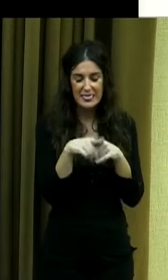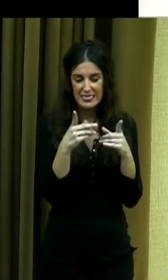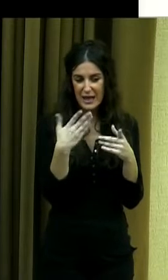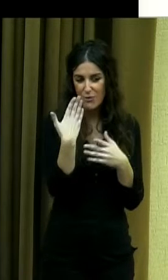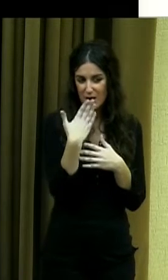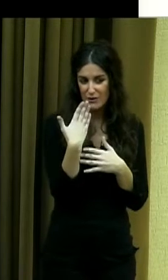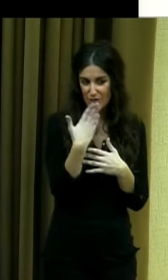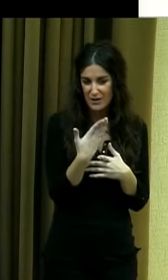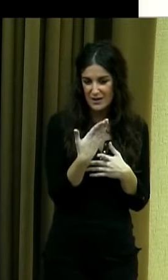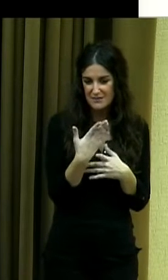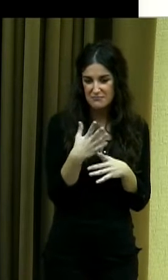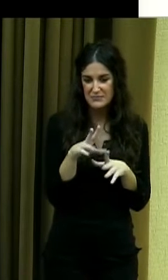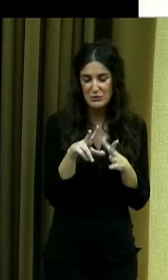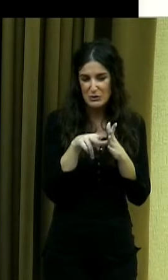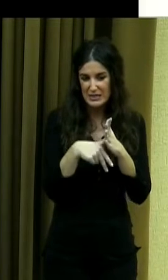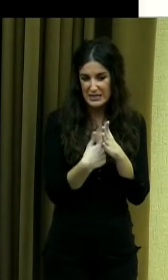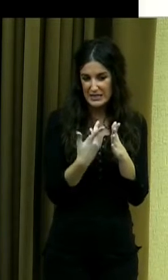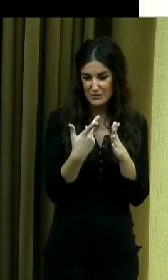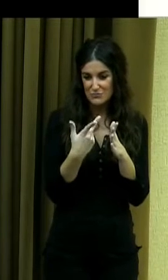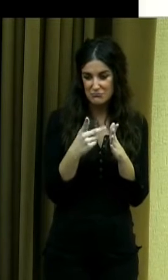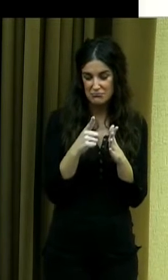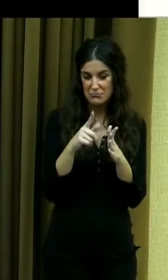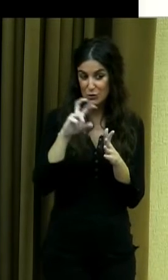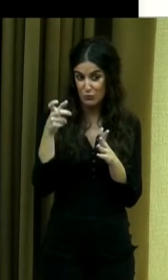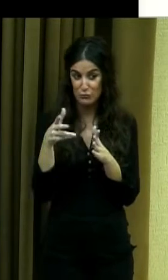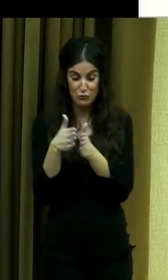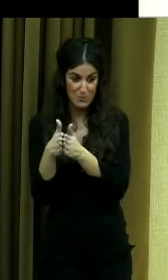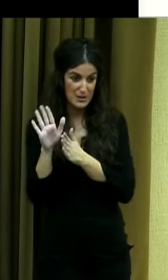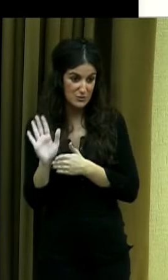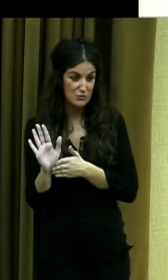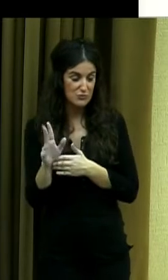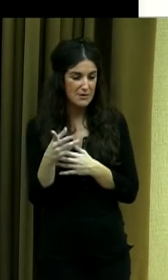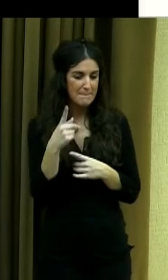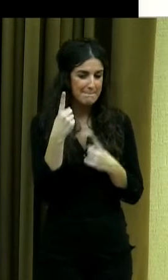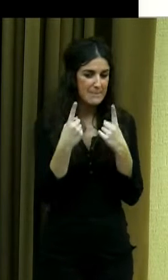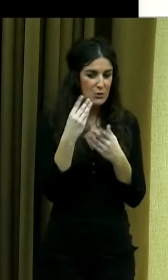cierto desfase con respecto a los compañeros y a veces se quedaba como dormida.